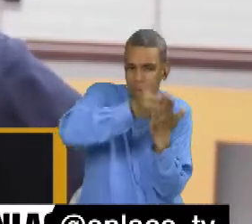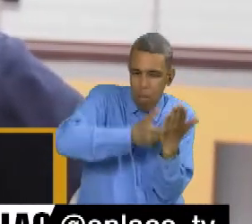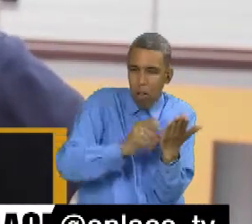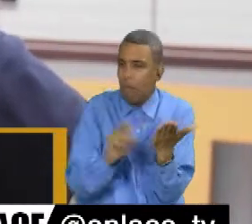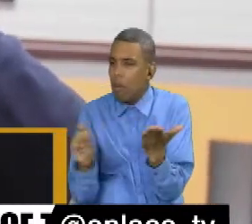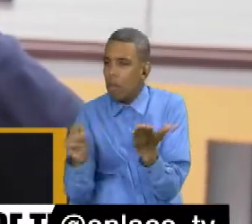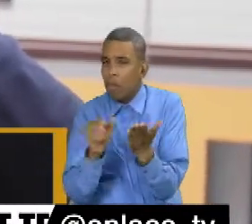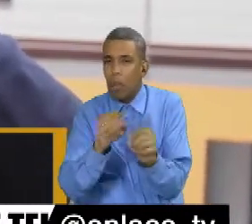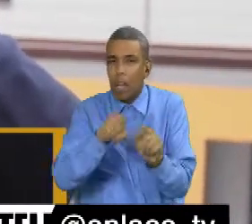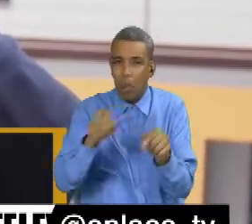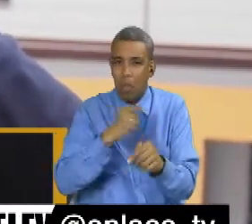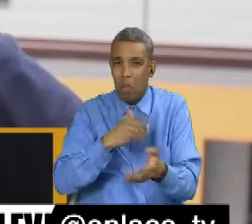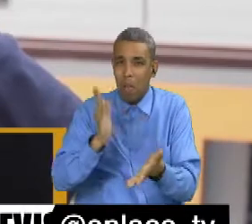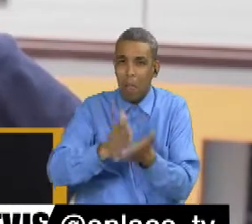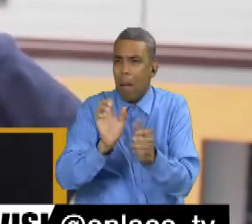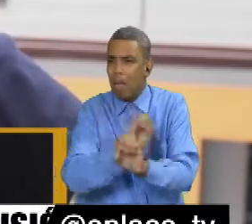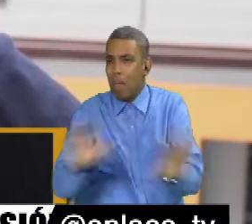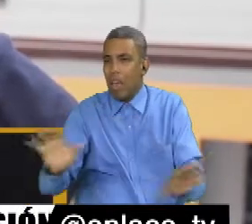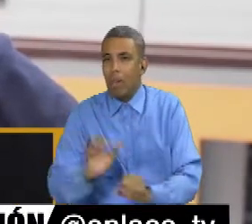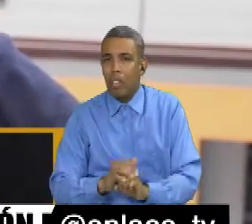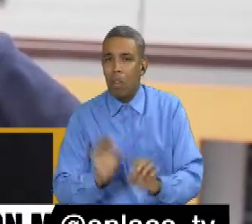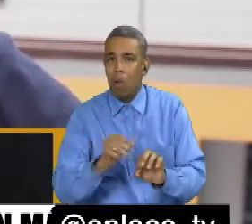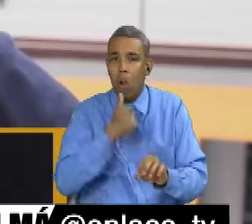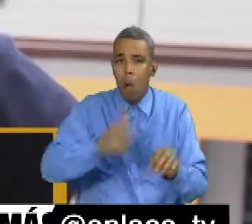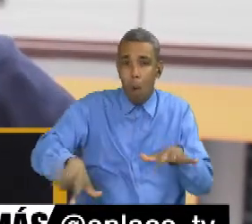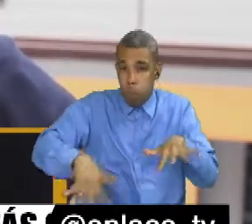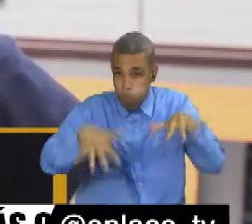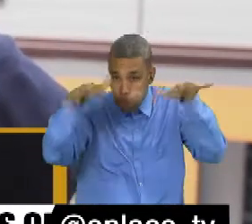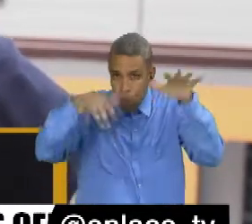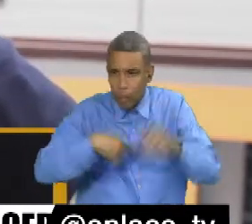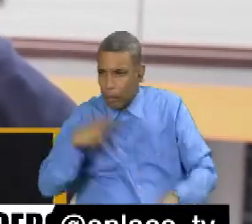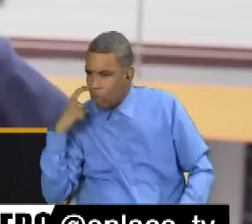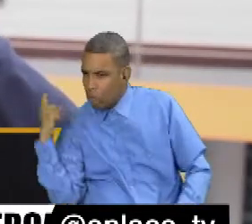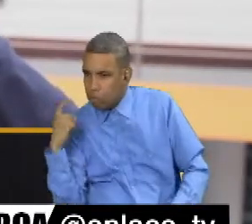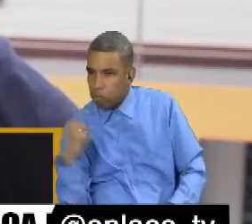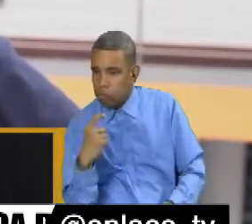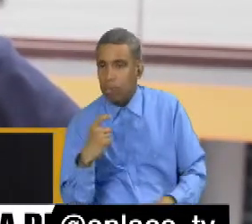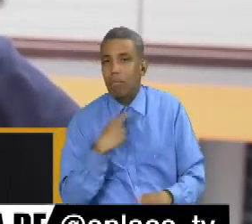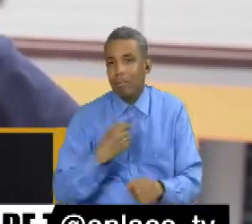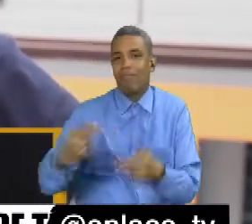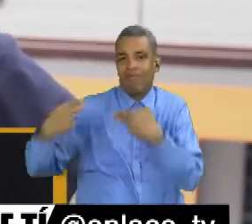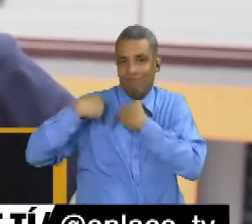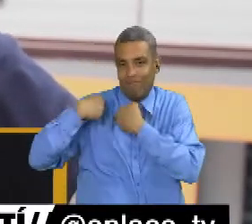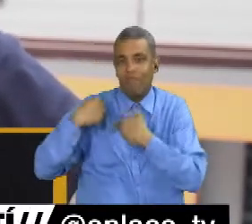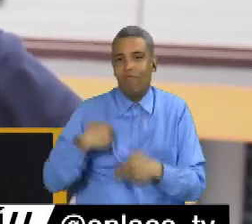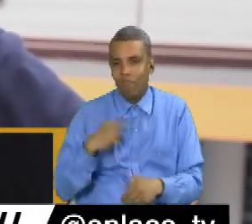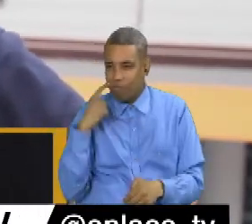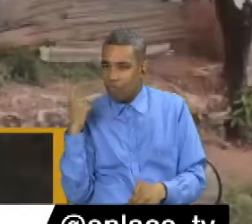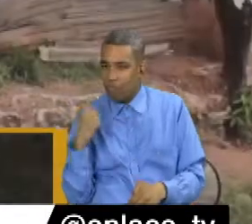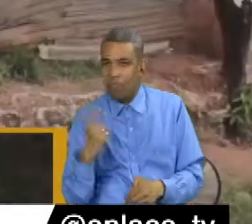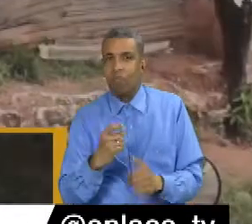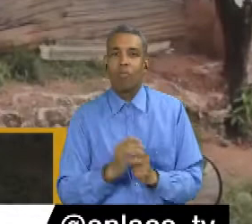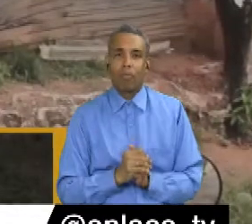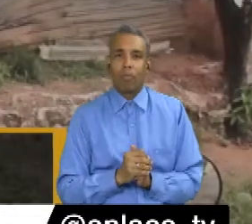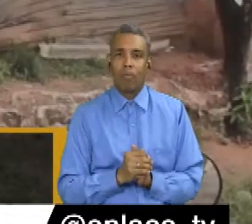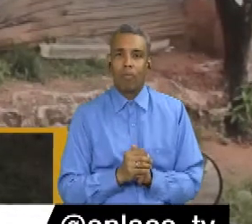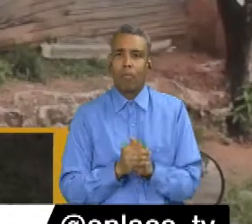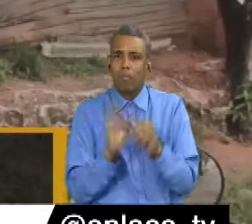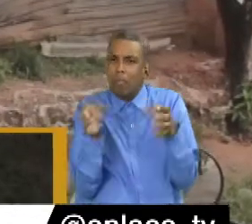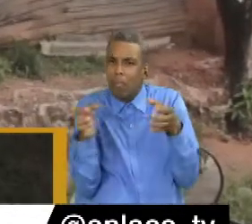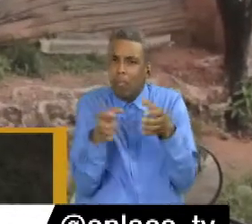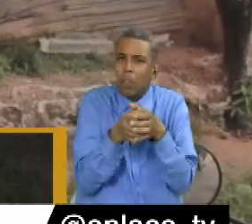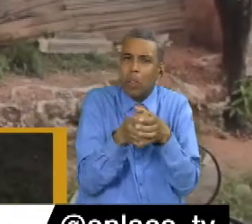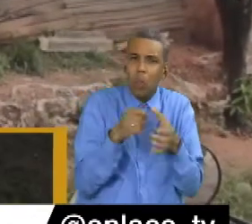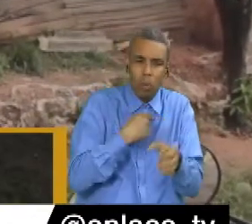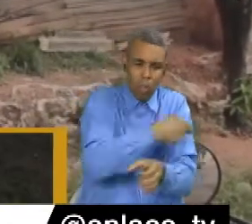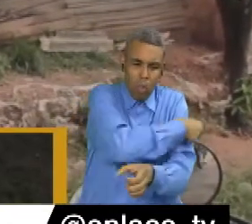rescate, rescatar personas ahogadas. Esa es la principal función de la defensa civil. Pero ¿cómo la comunidad